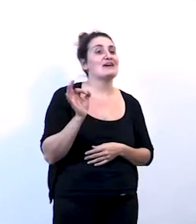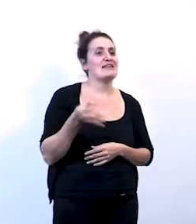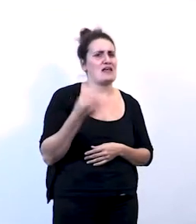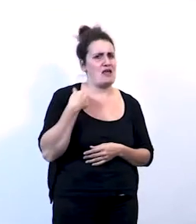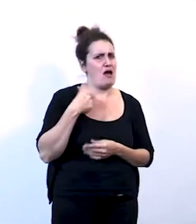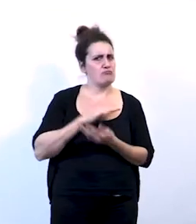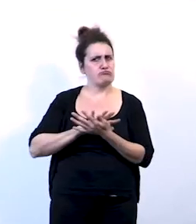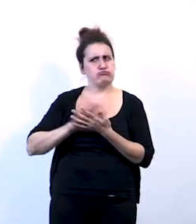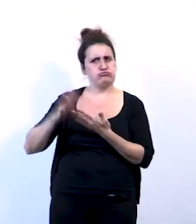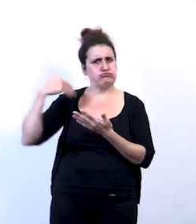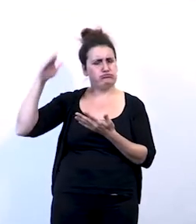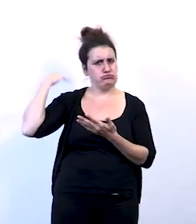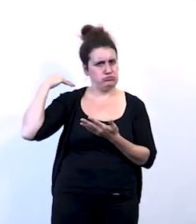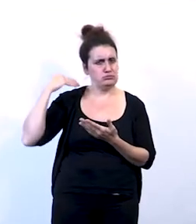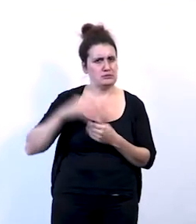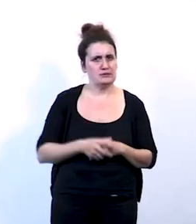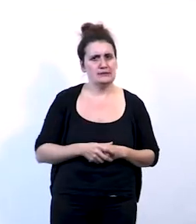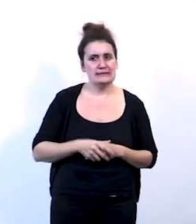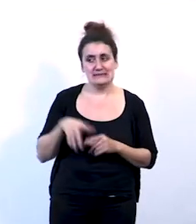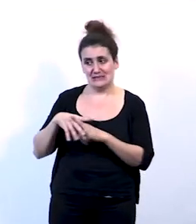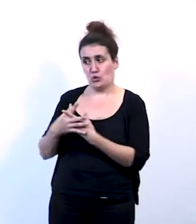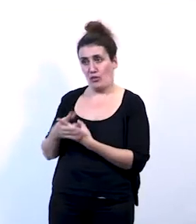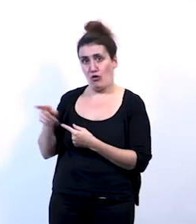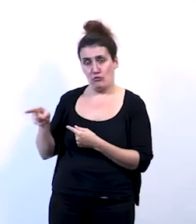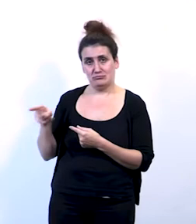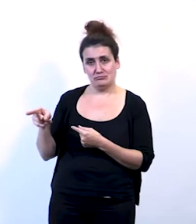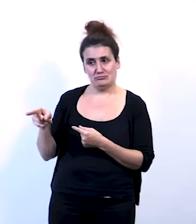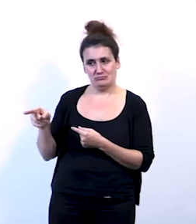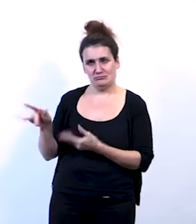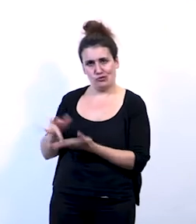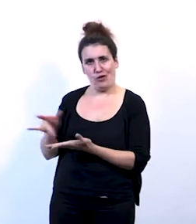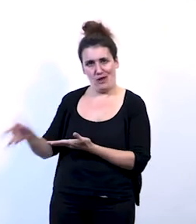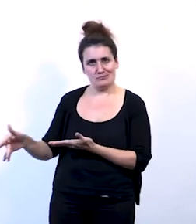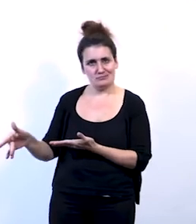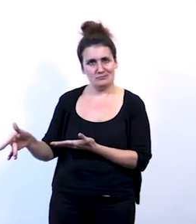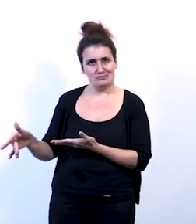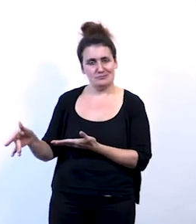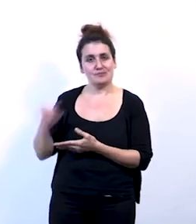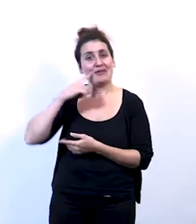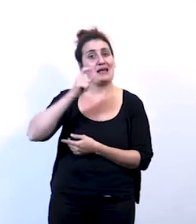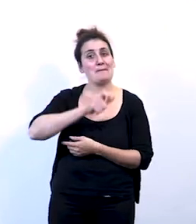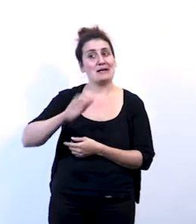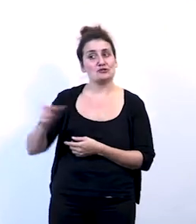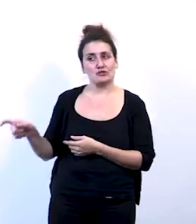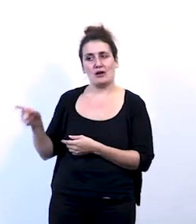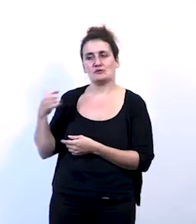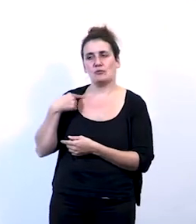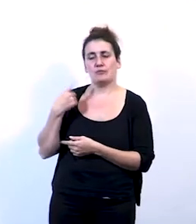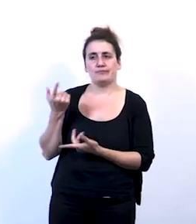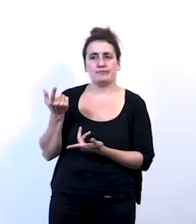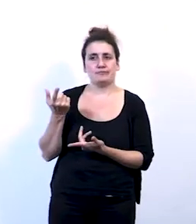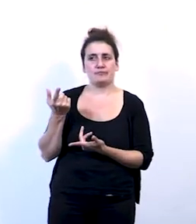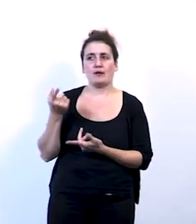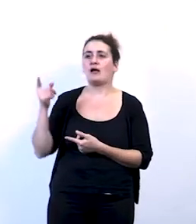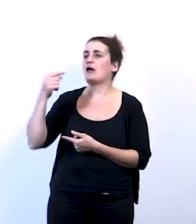mucho tiempo que esa situación existe y que la gente se come en el cuento de que es un